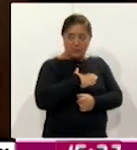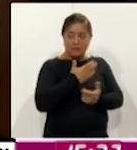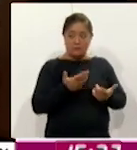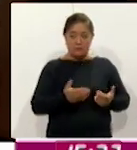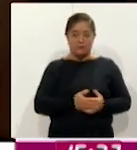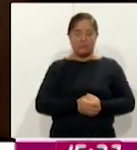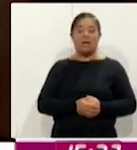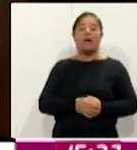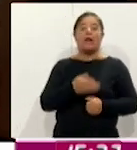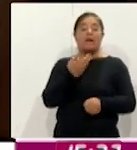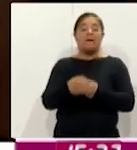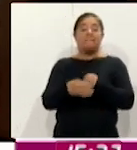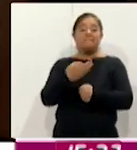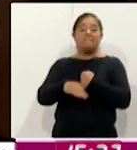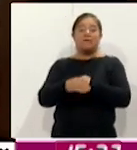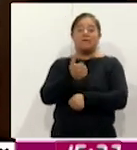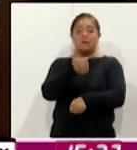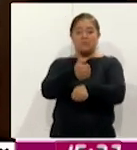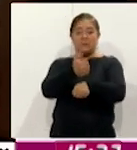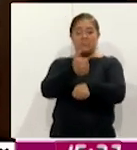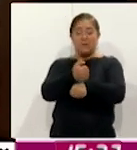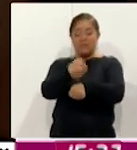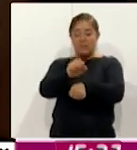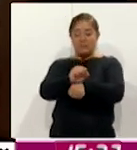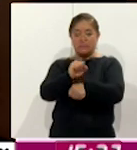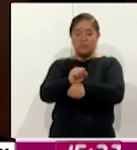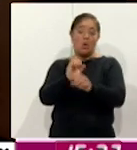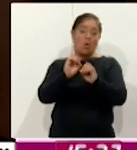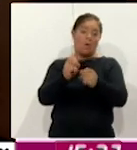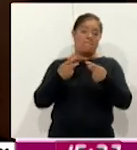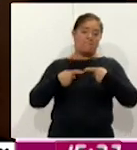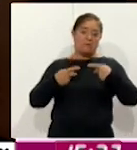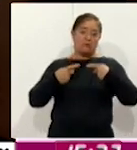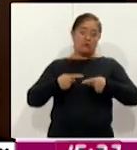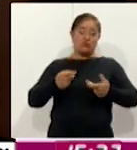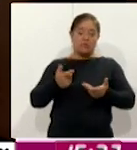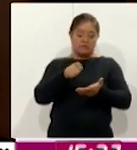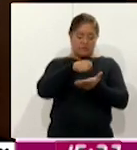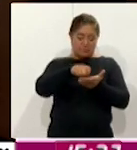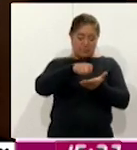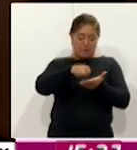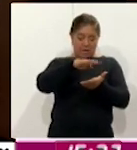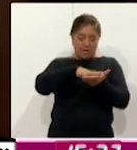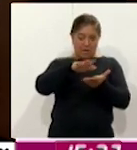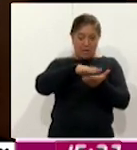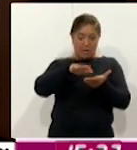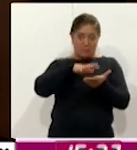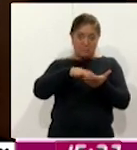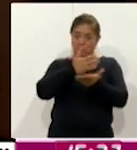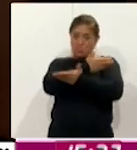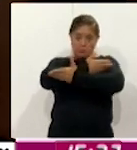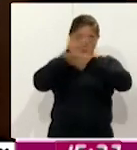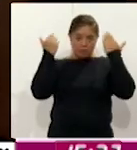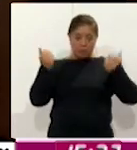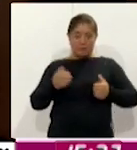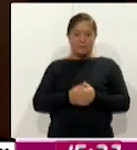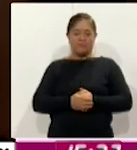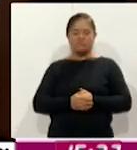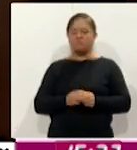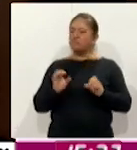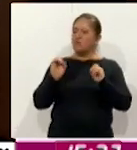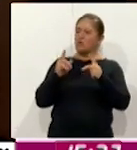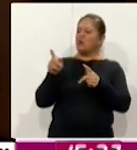tienen la primaria, la secundaria o personas que no saben leer y escribir. Muy bien, ustedes van, tocan a las